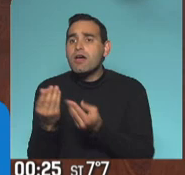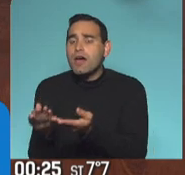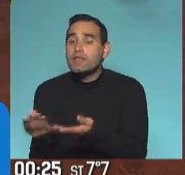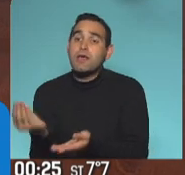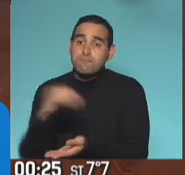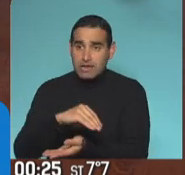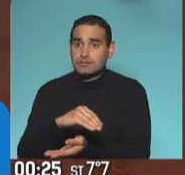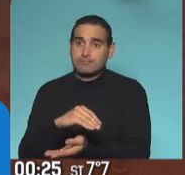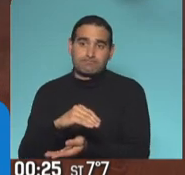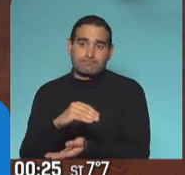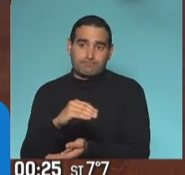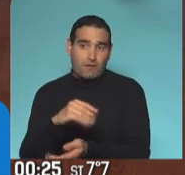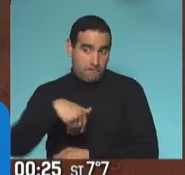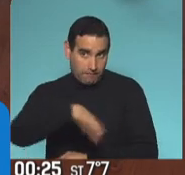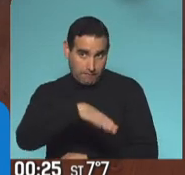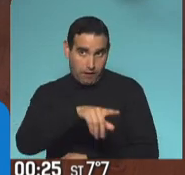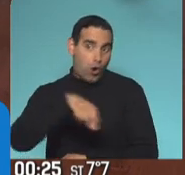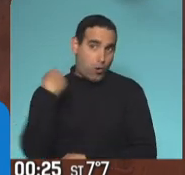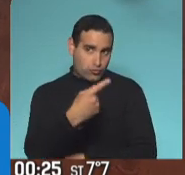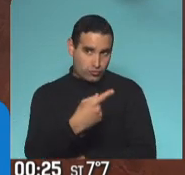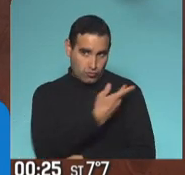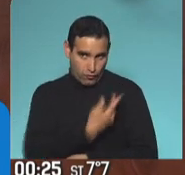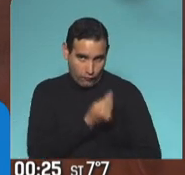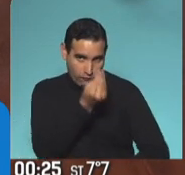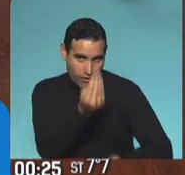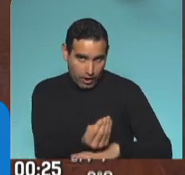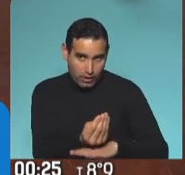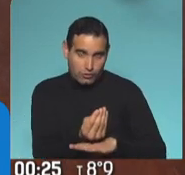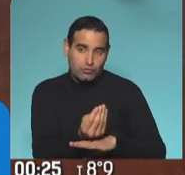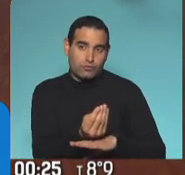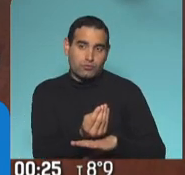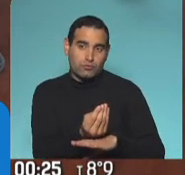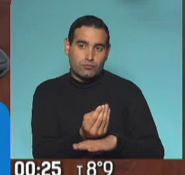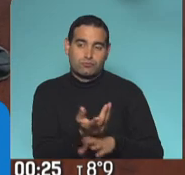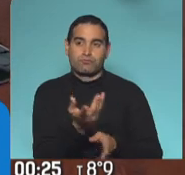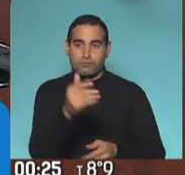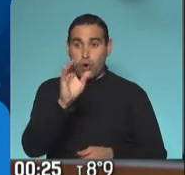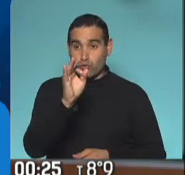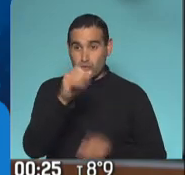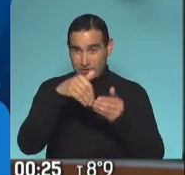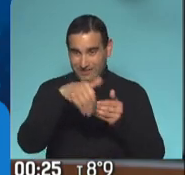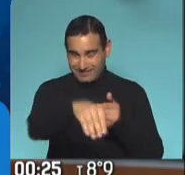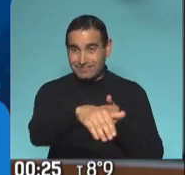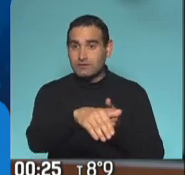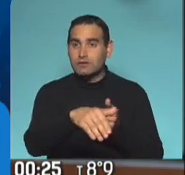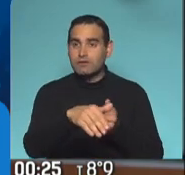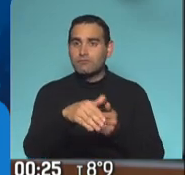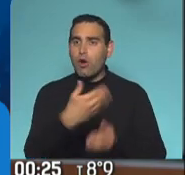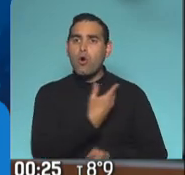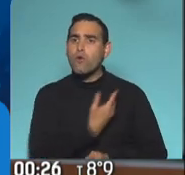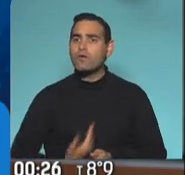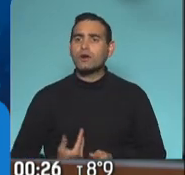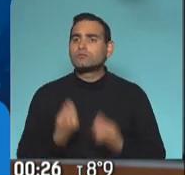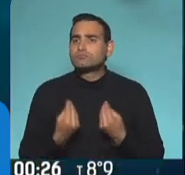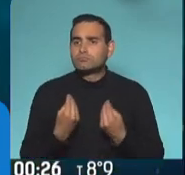y el que va a asumir o continuar después de octubre para poder